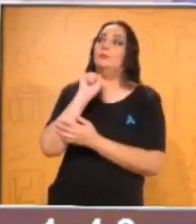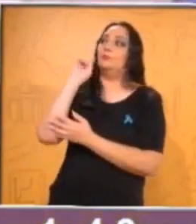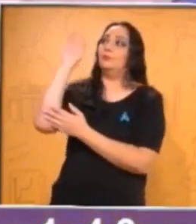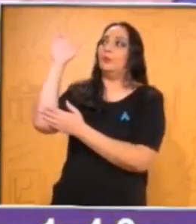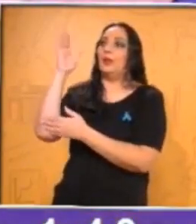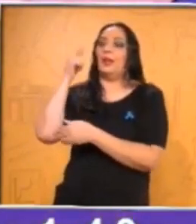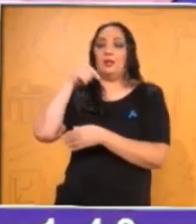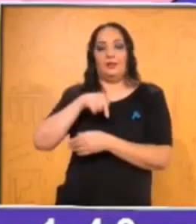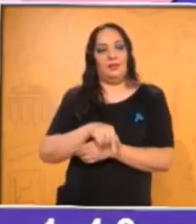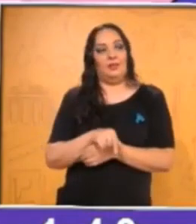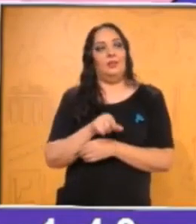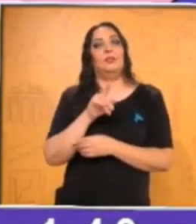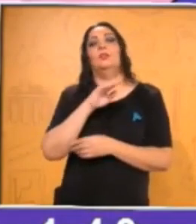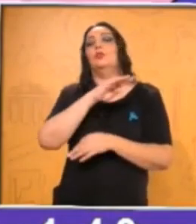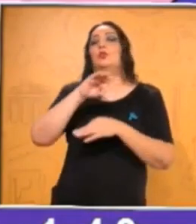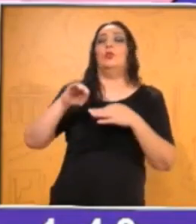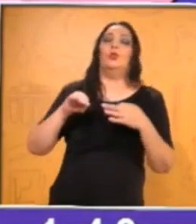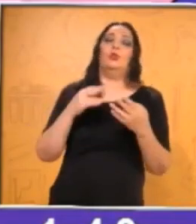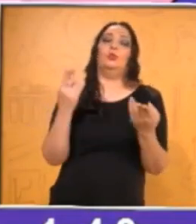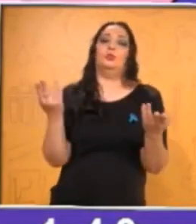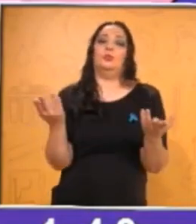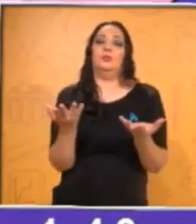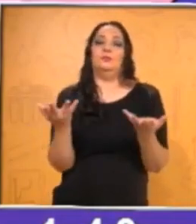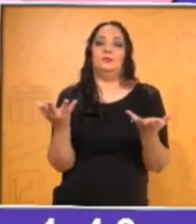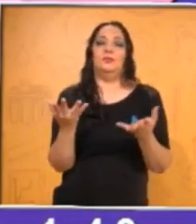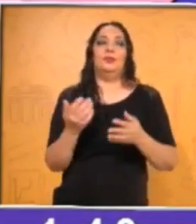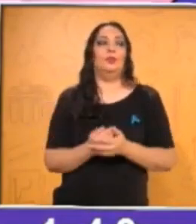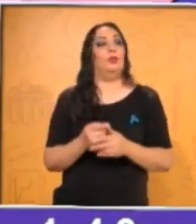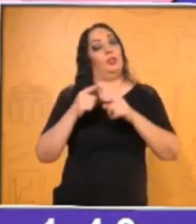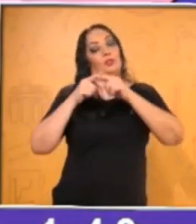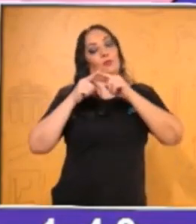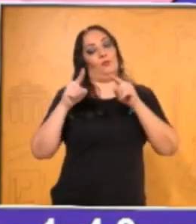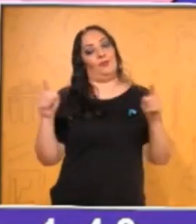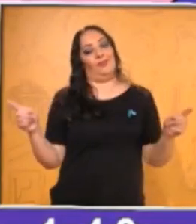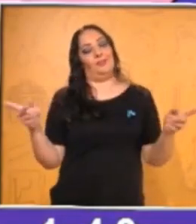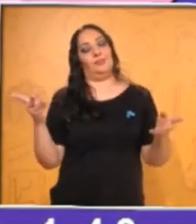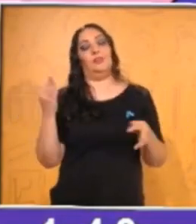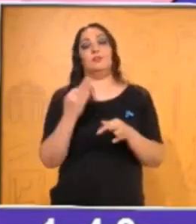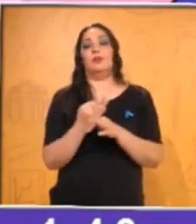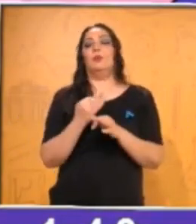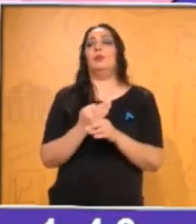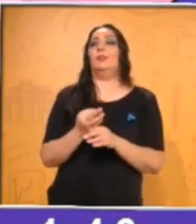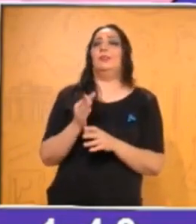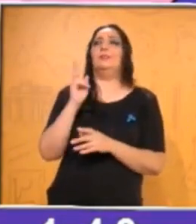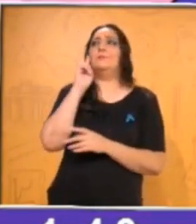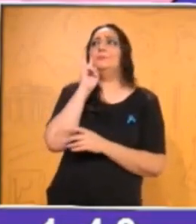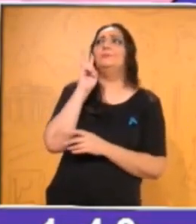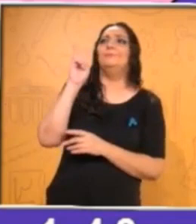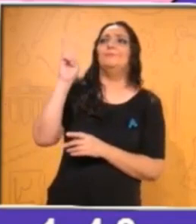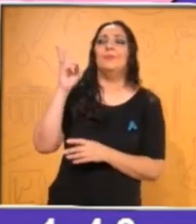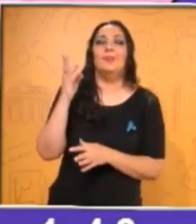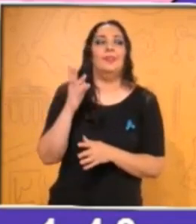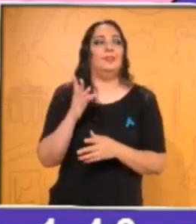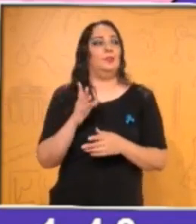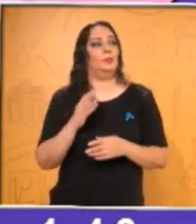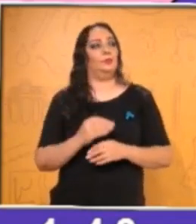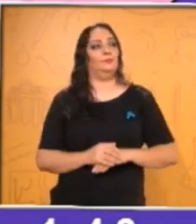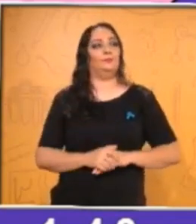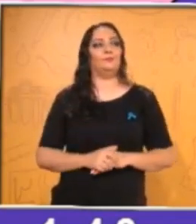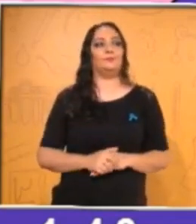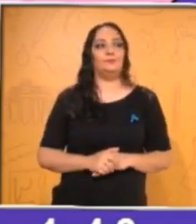programa en vivo todas las construcciones que ustedes hicieron, diferentes a las que te estamos apareciendo, las que están apareciendo en